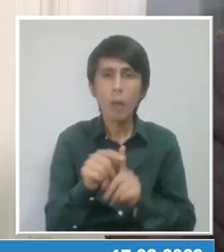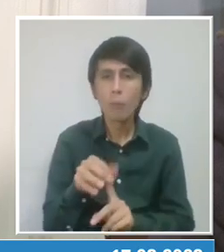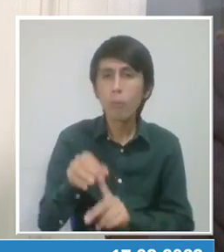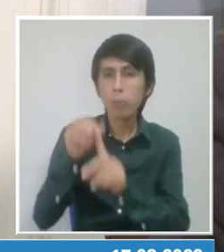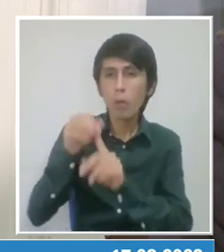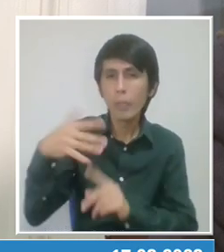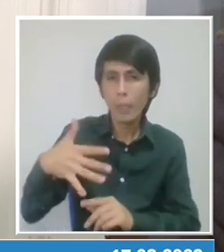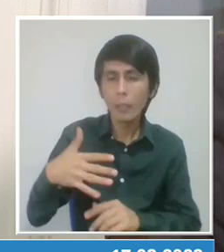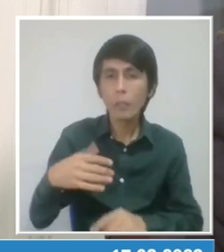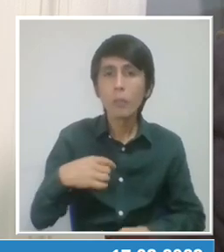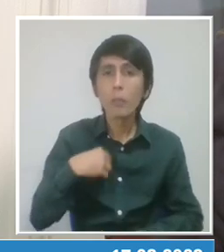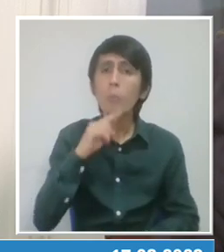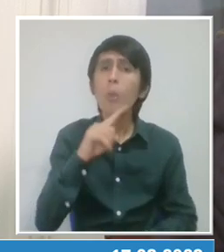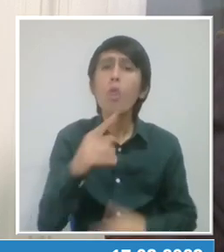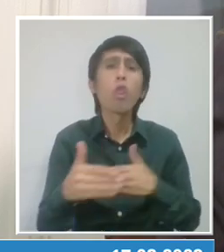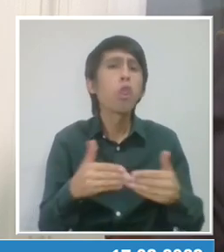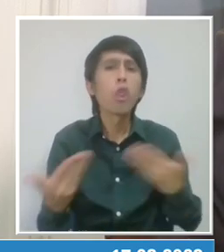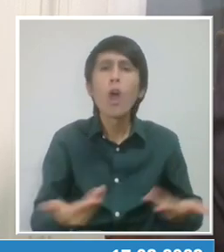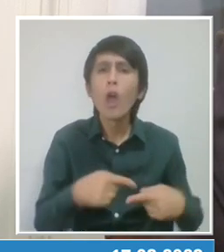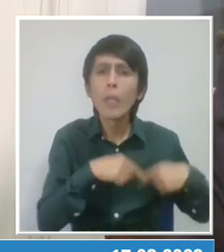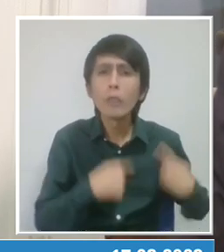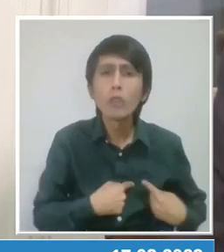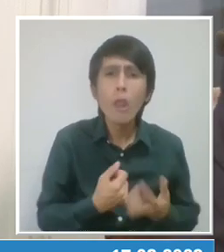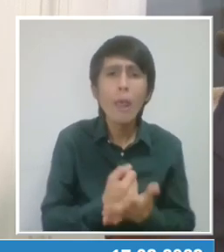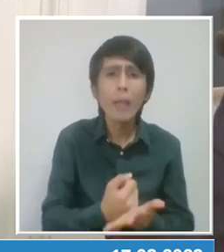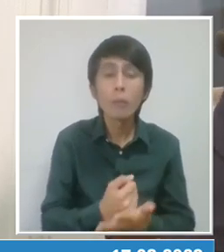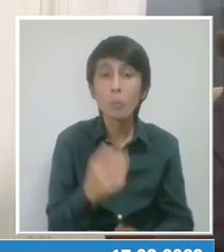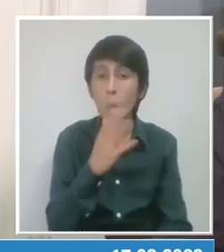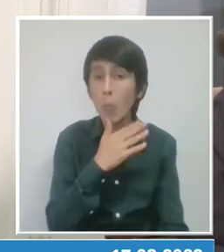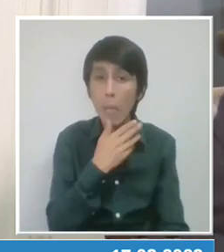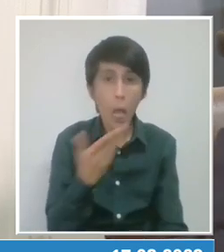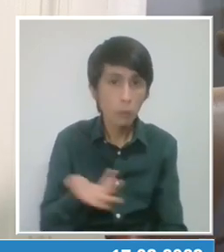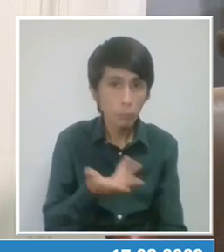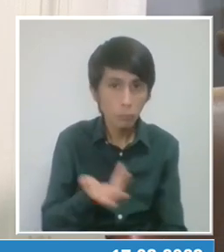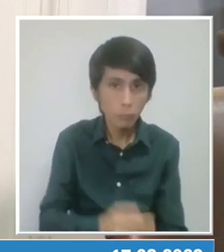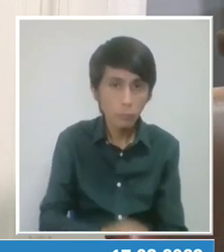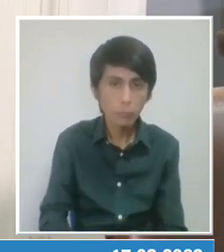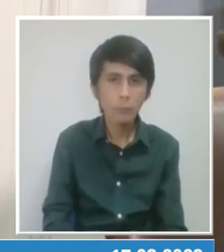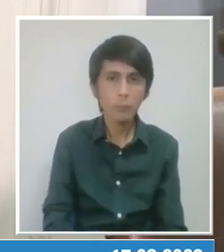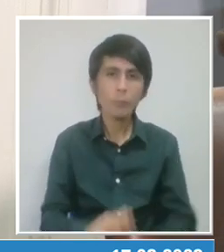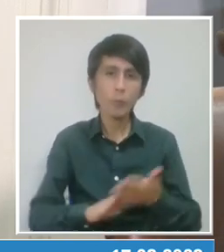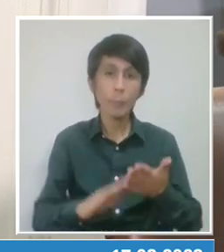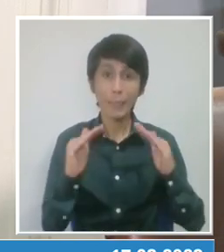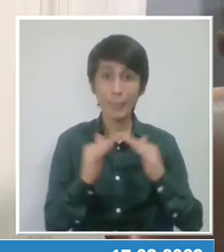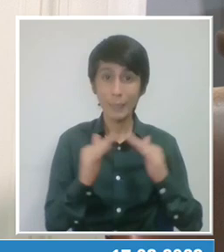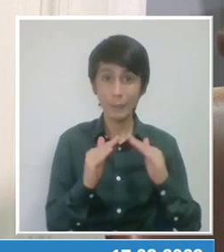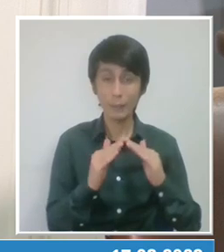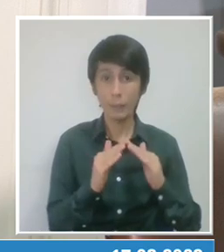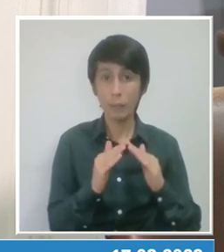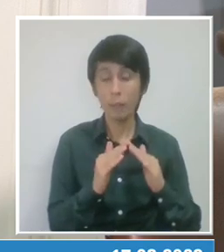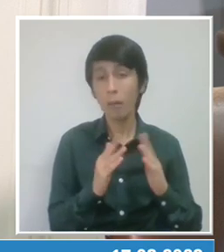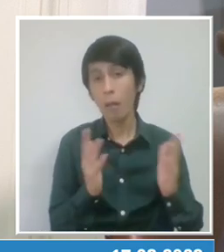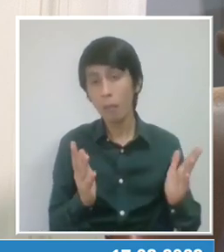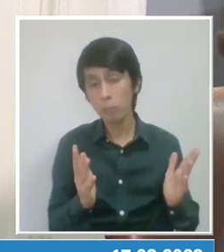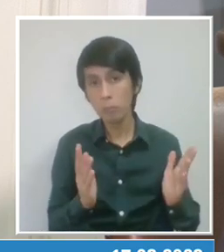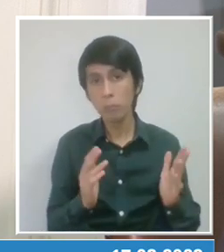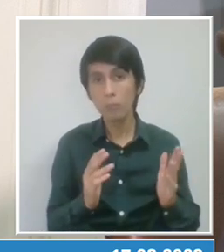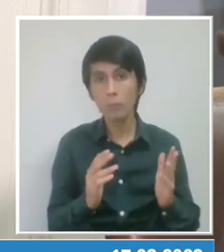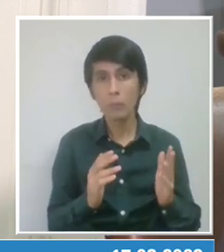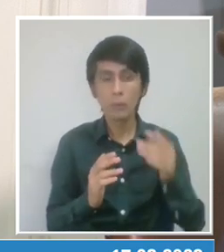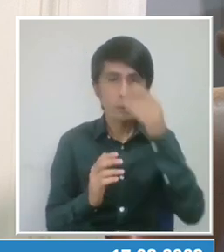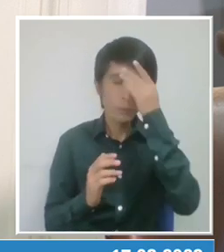la solidaridad? En ninguna parte. O sea, en casa no existe. Entonces, es algo